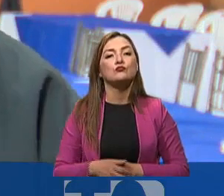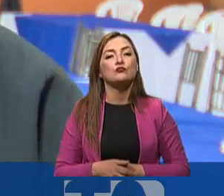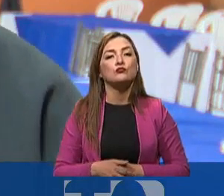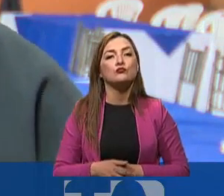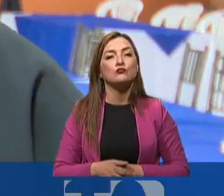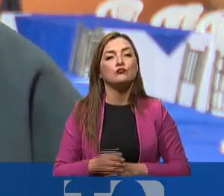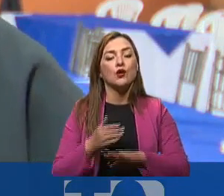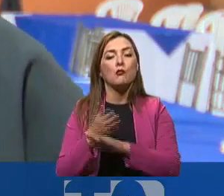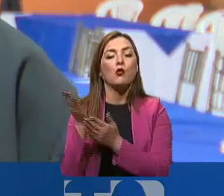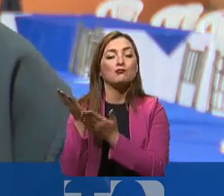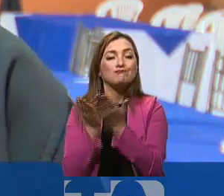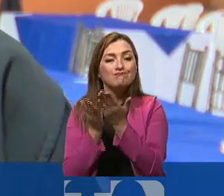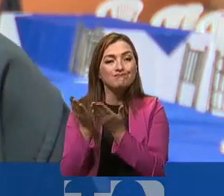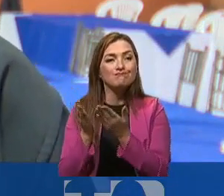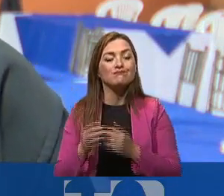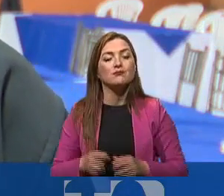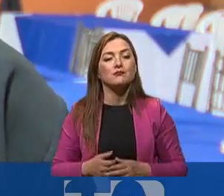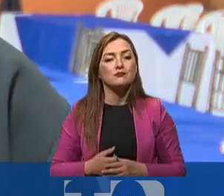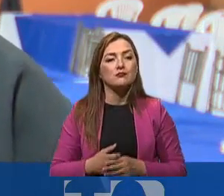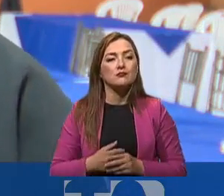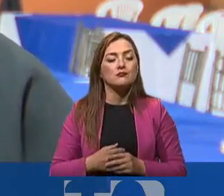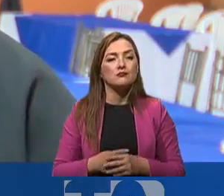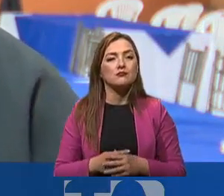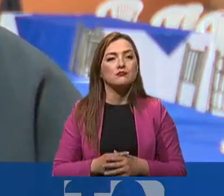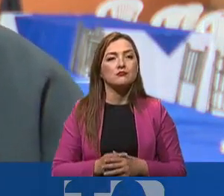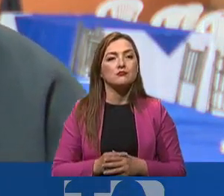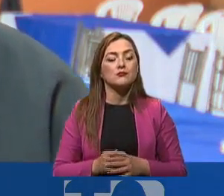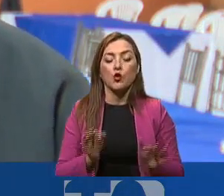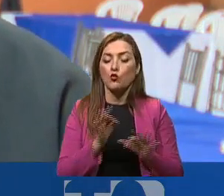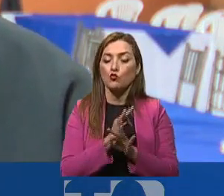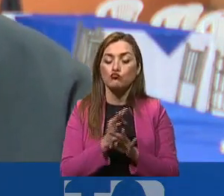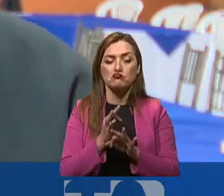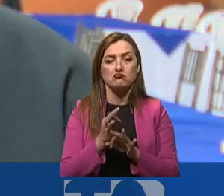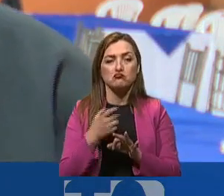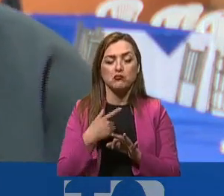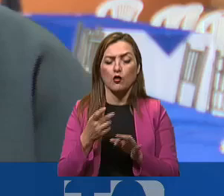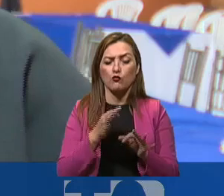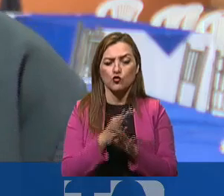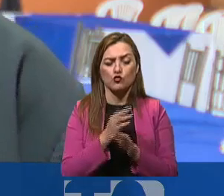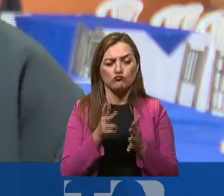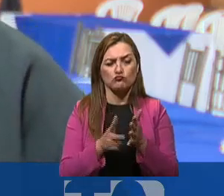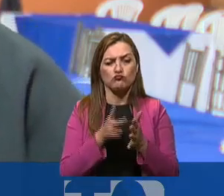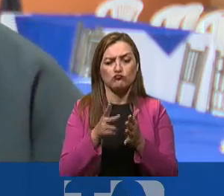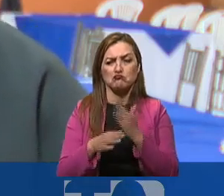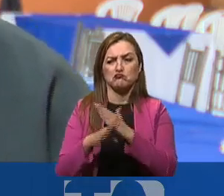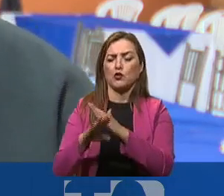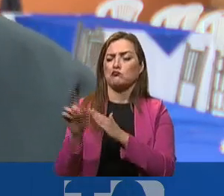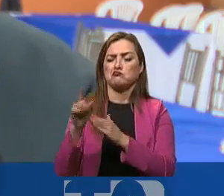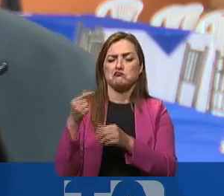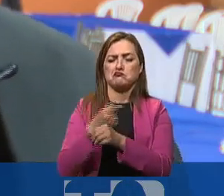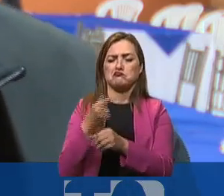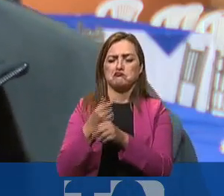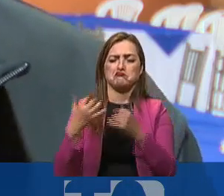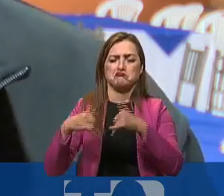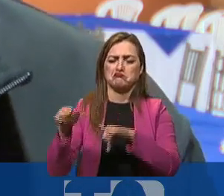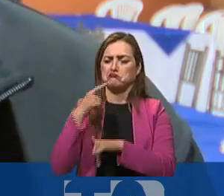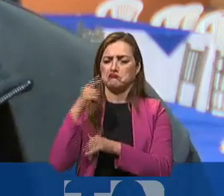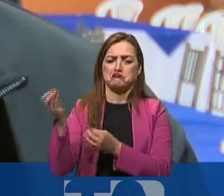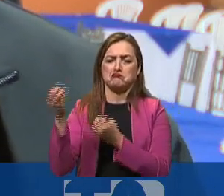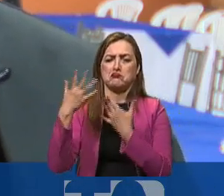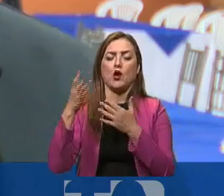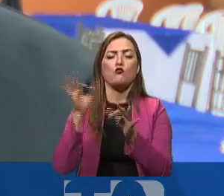que prestar a futuro. Esto de ninguna manera impide la operación, que vuelvo a repetir, conforme lo ha dicho la gerencia, vamos a empezar